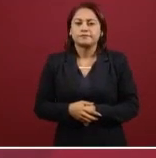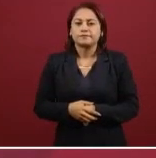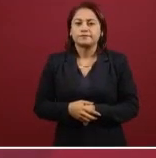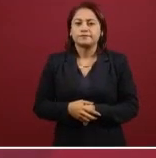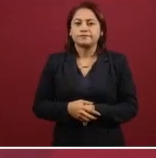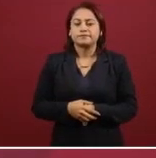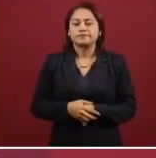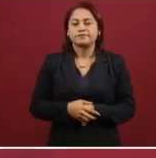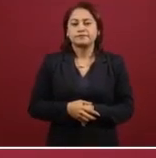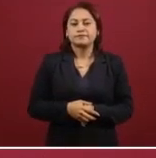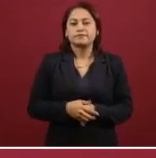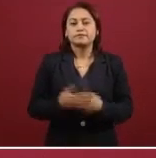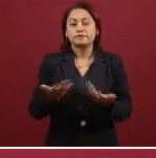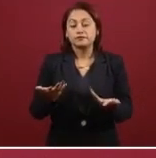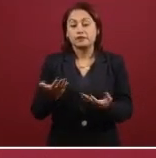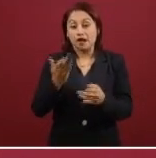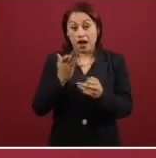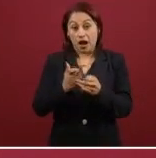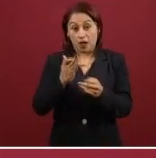dar gracias